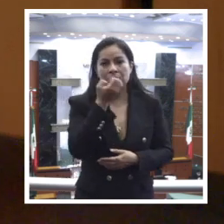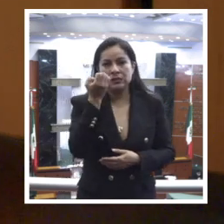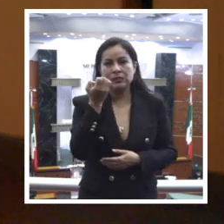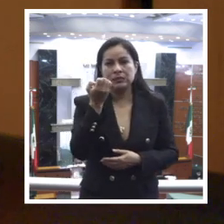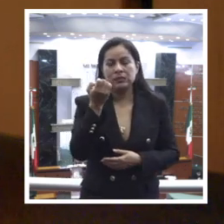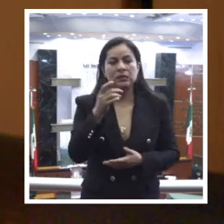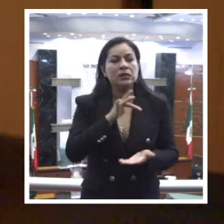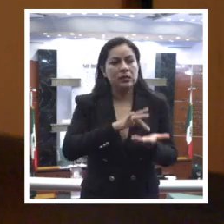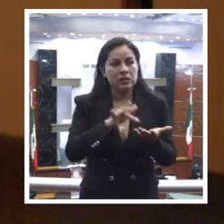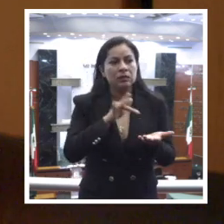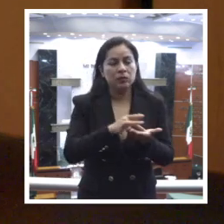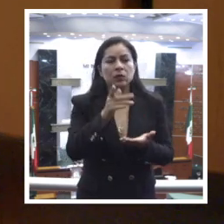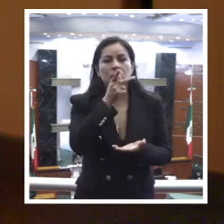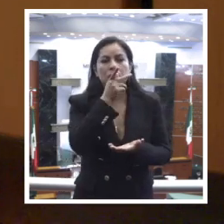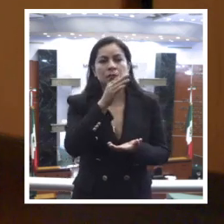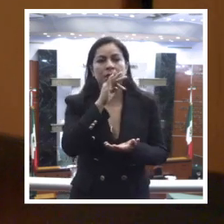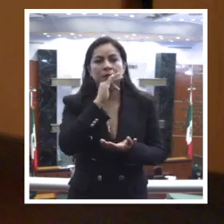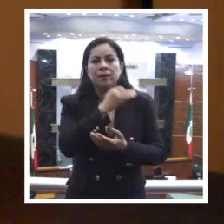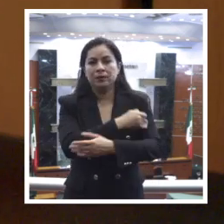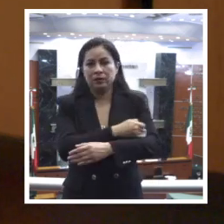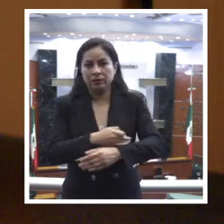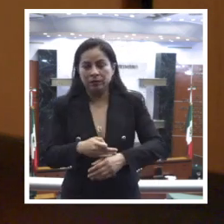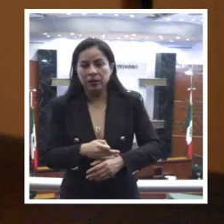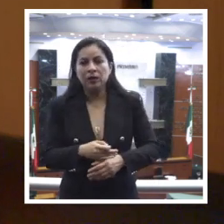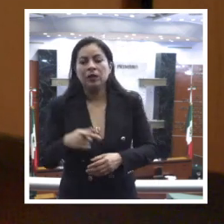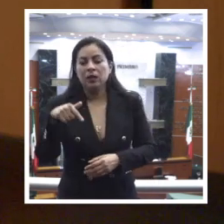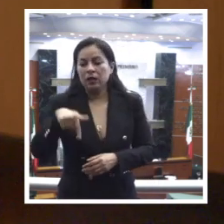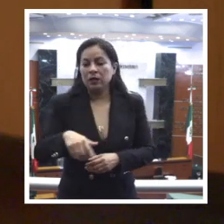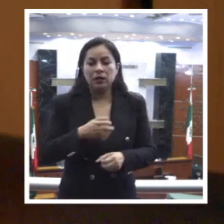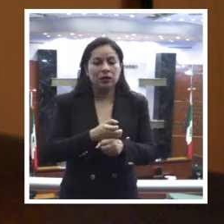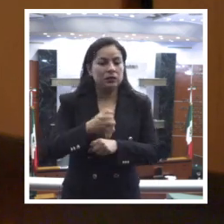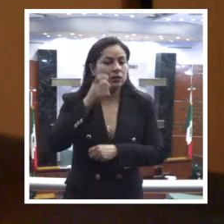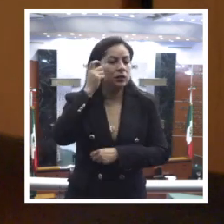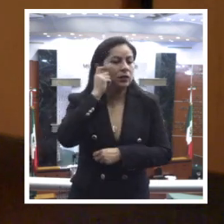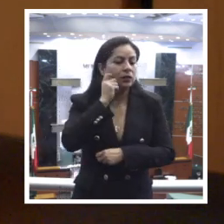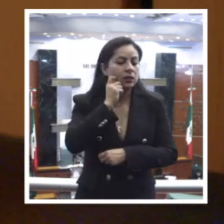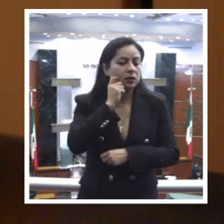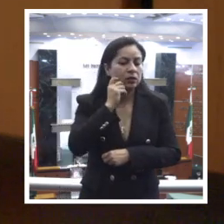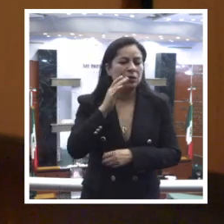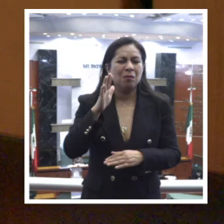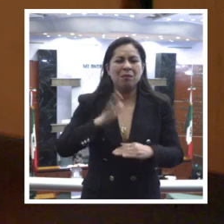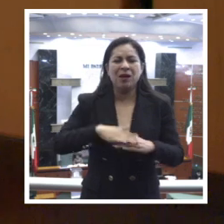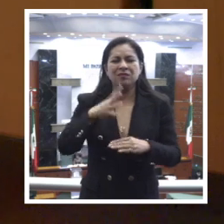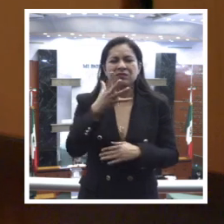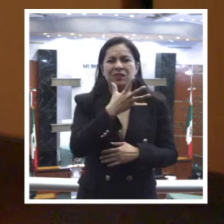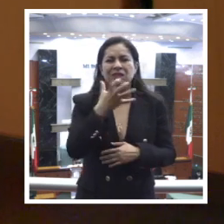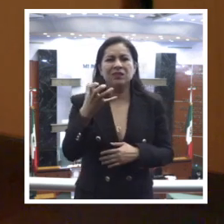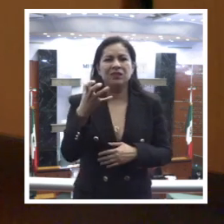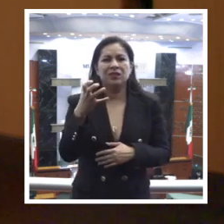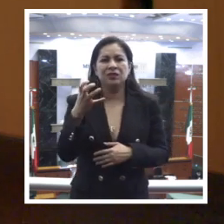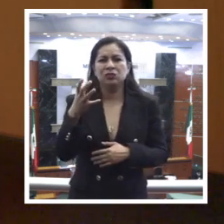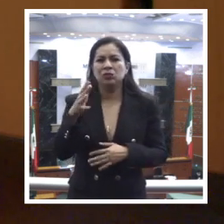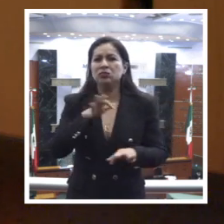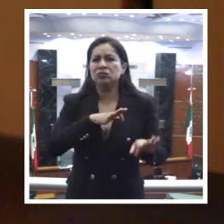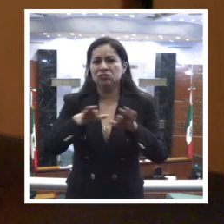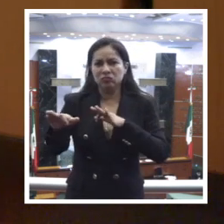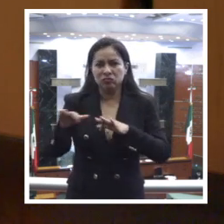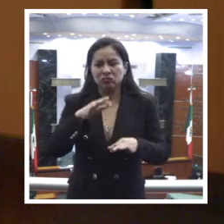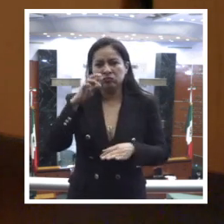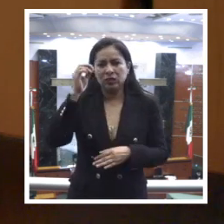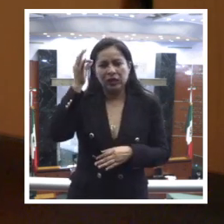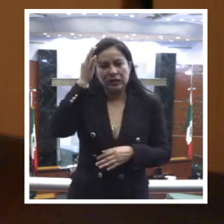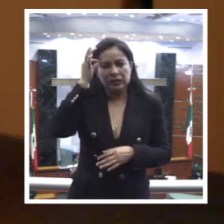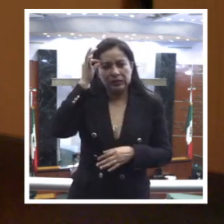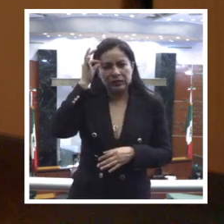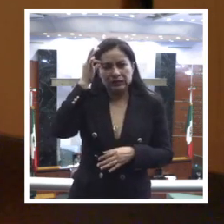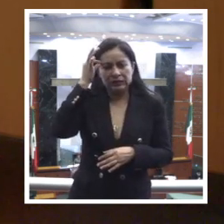En apoyo con los padres de familia, estuvieron aquí en el estado de Guerrero más de 500 brigadistas de la Secretaría de